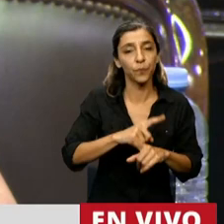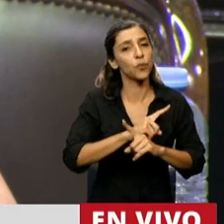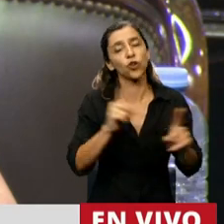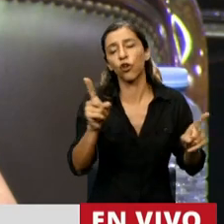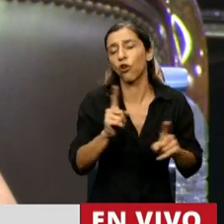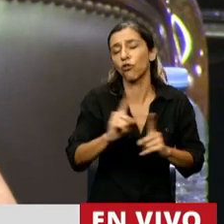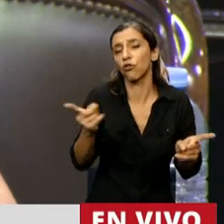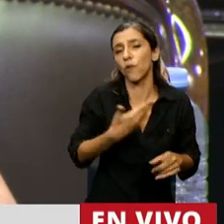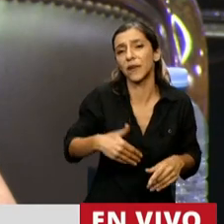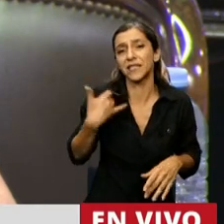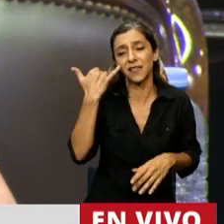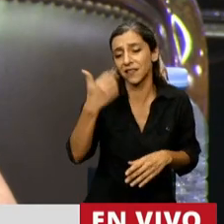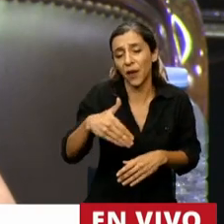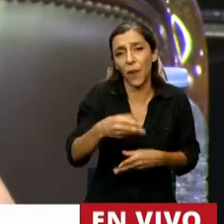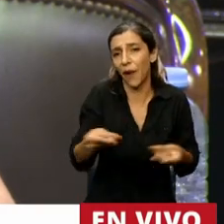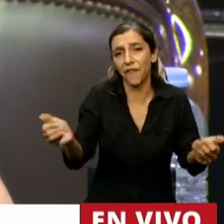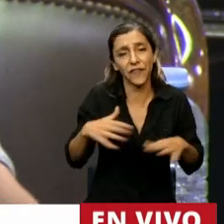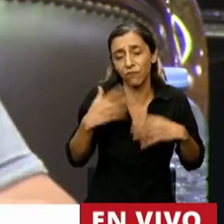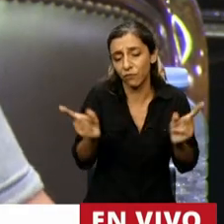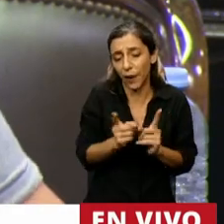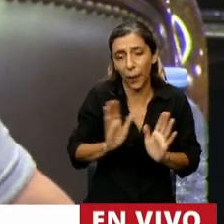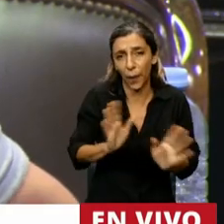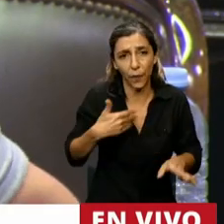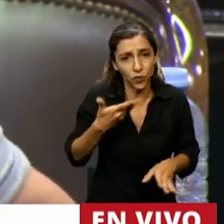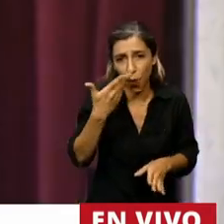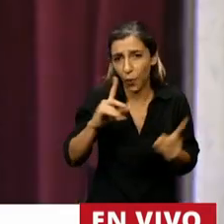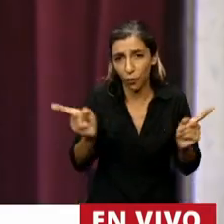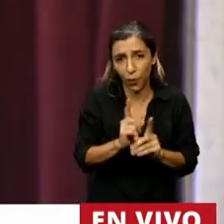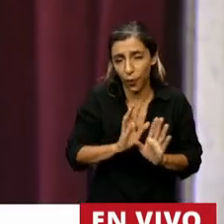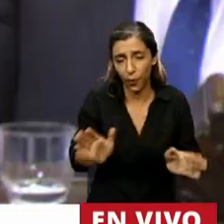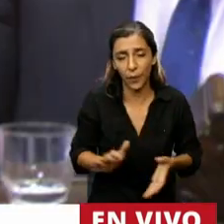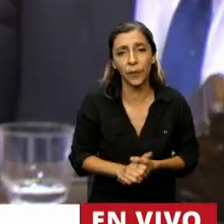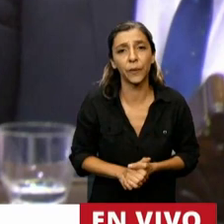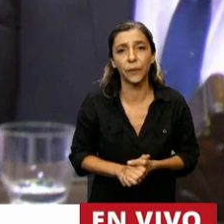No, no, señor presidente, ya termino. Continúe, por favor. Sí, voy a ser breve, diputada.